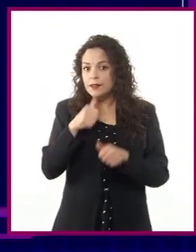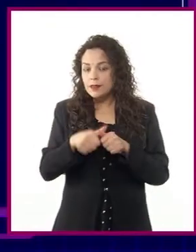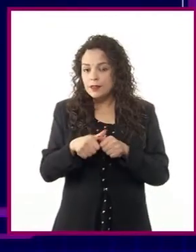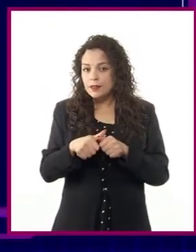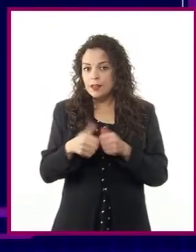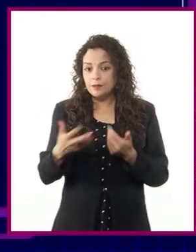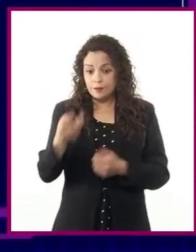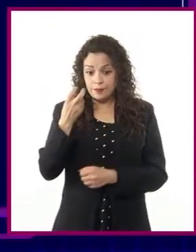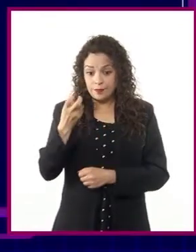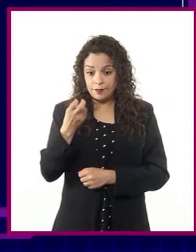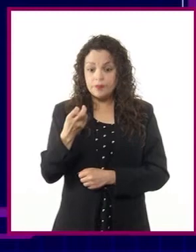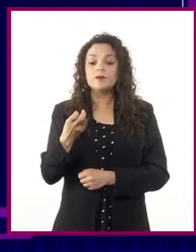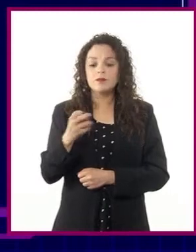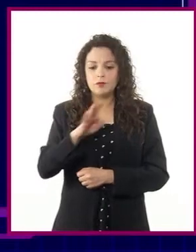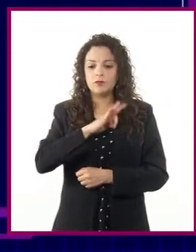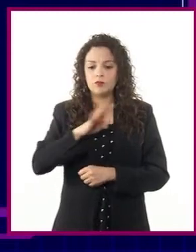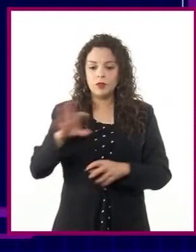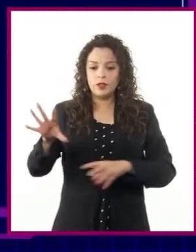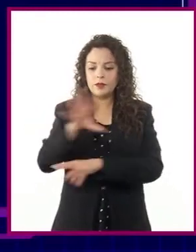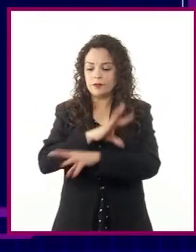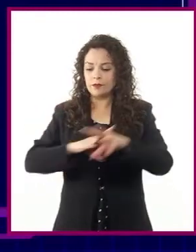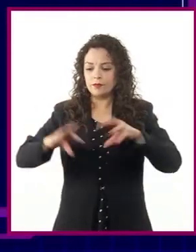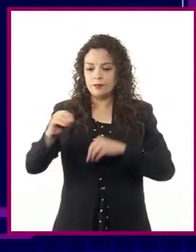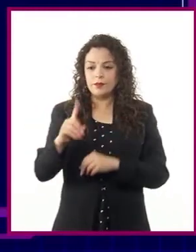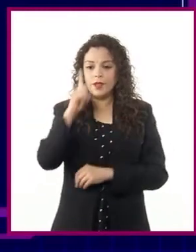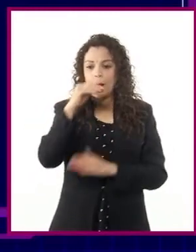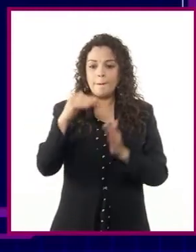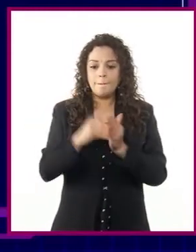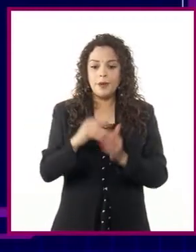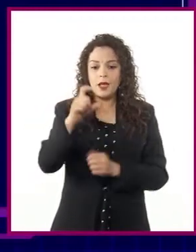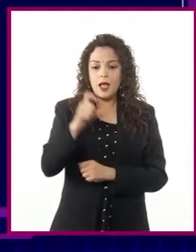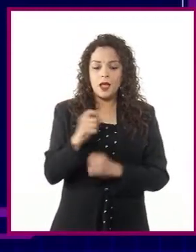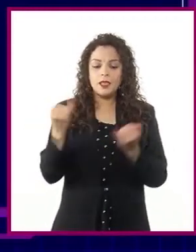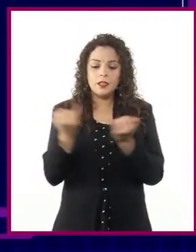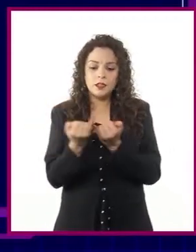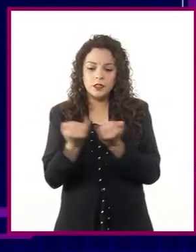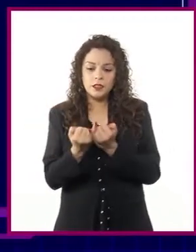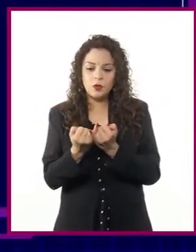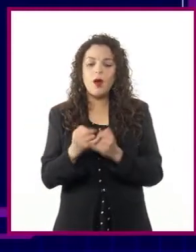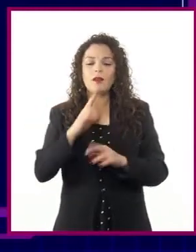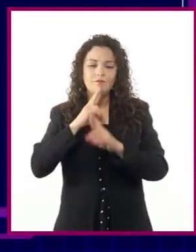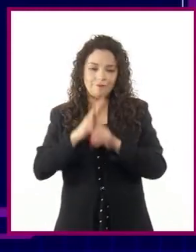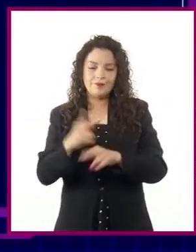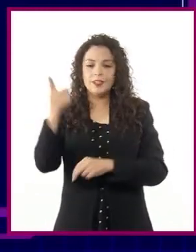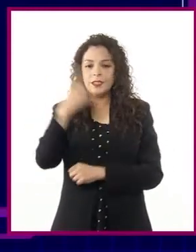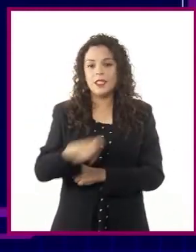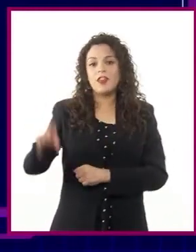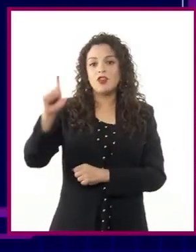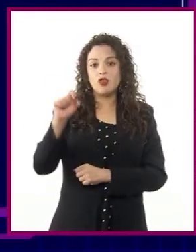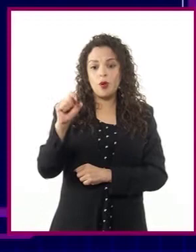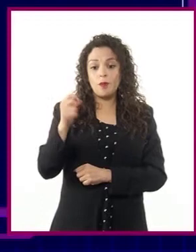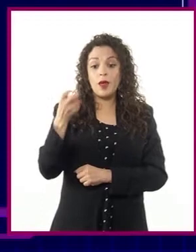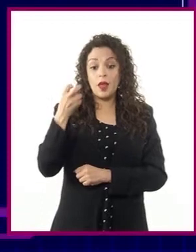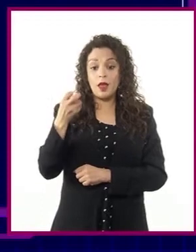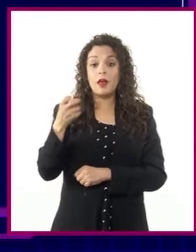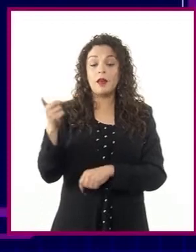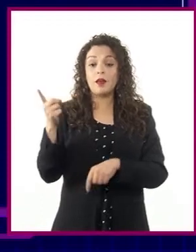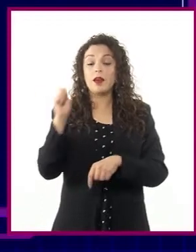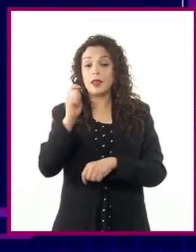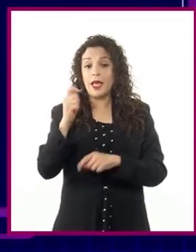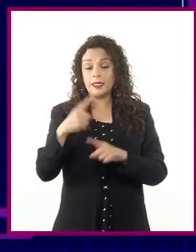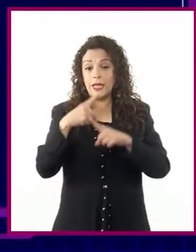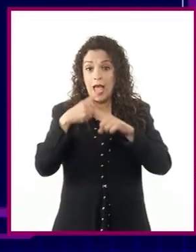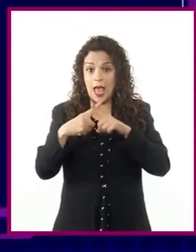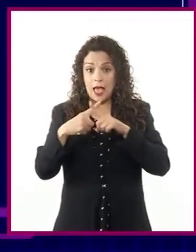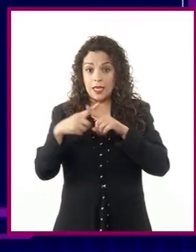propiedad simétrica podemos escribir como 1000x es igual a 120, De ahí despejando la X,